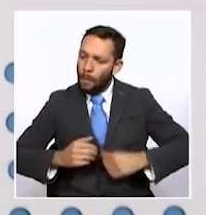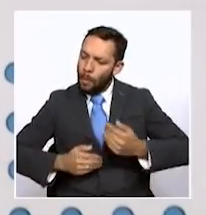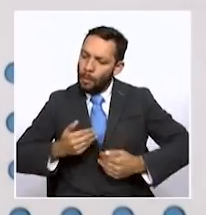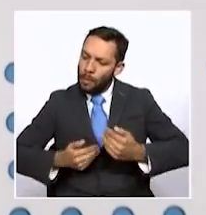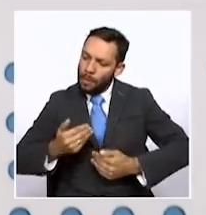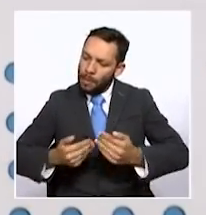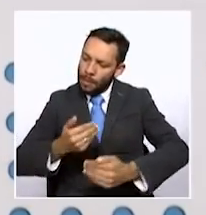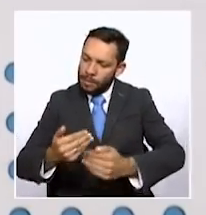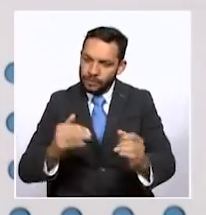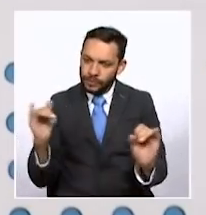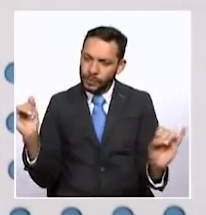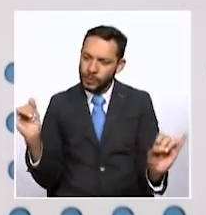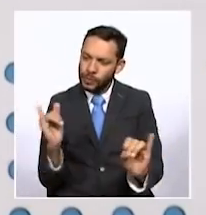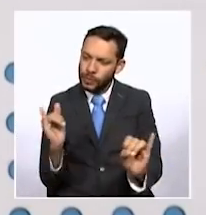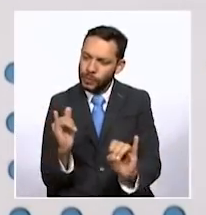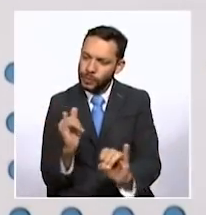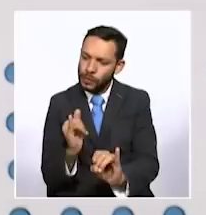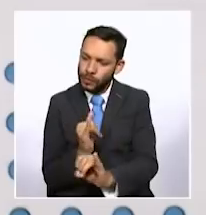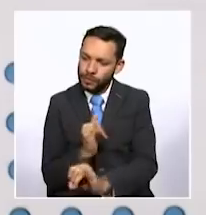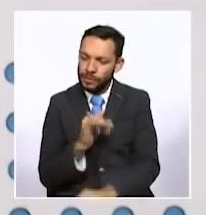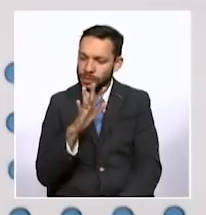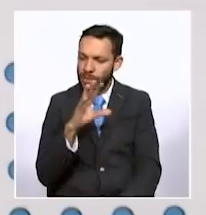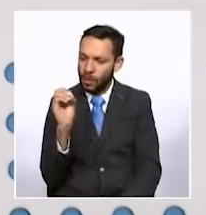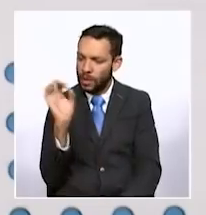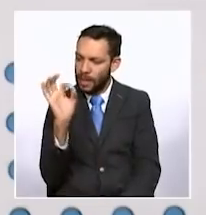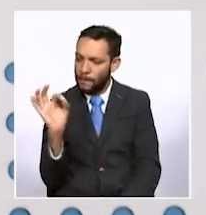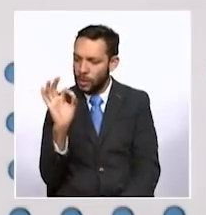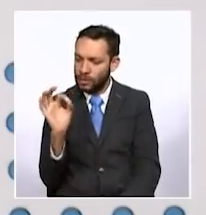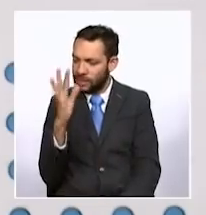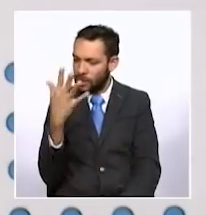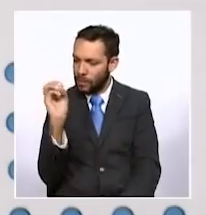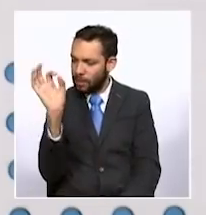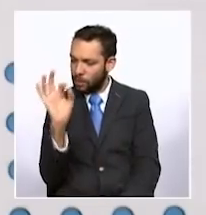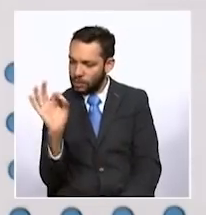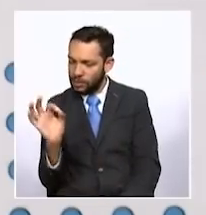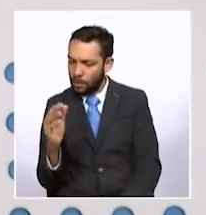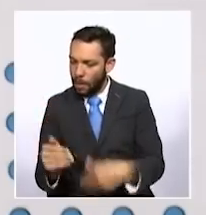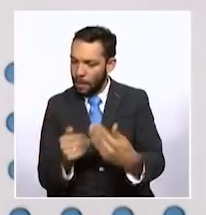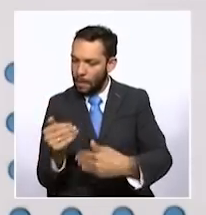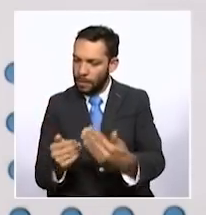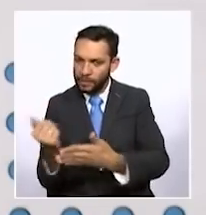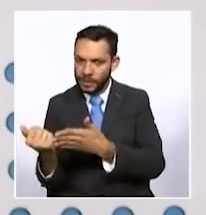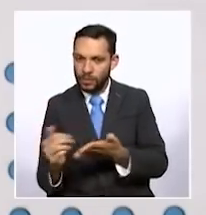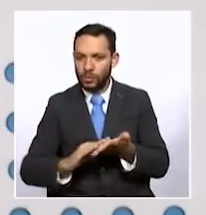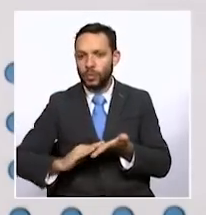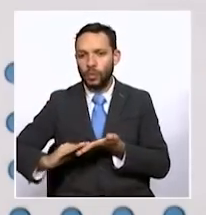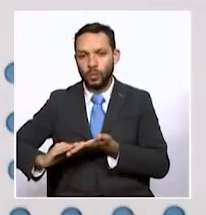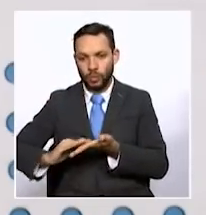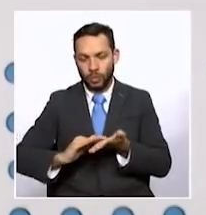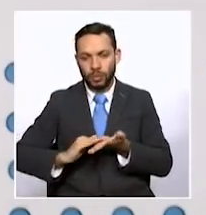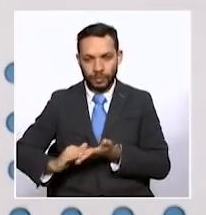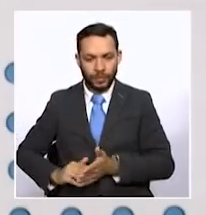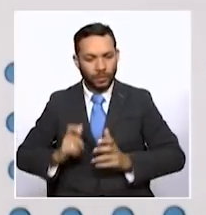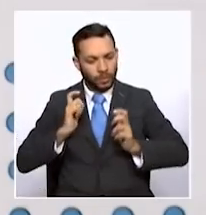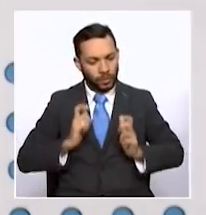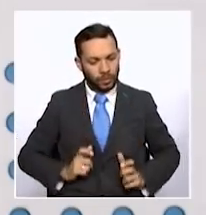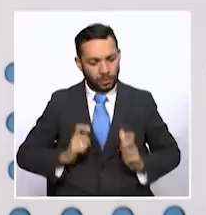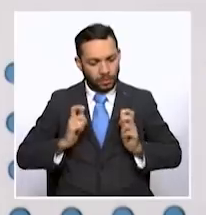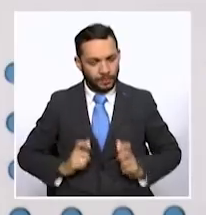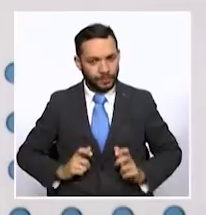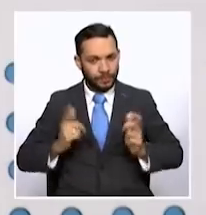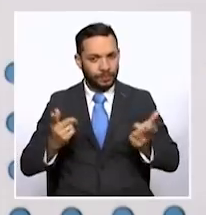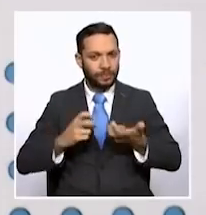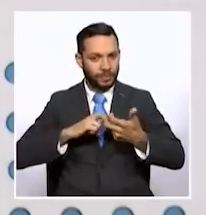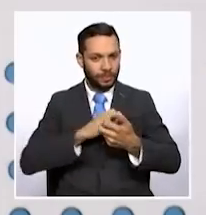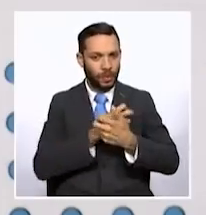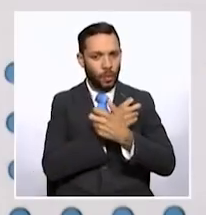5 kilos en el peso disminuye en un 50% la carga articular. Entonces esto nos puede mejorar claramente el desarrollo de un proceso